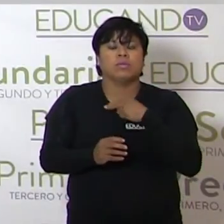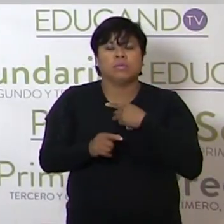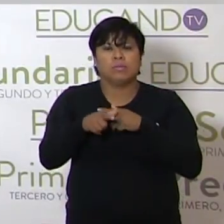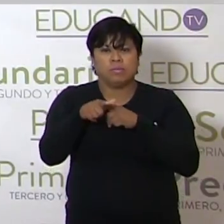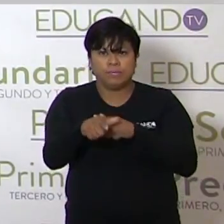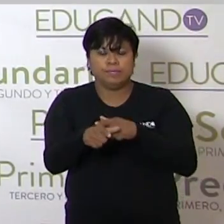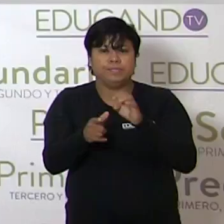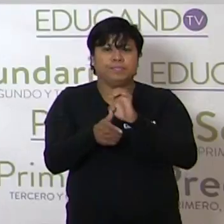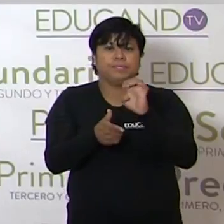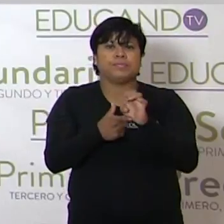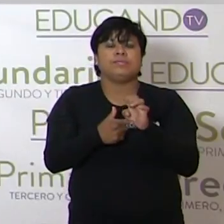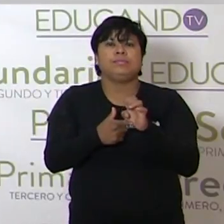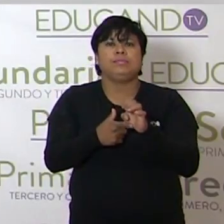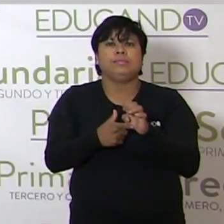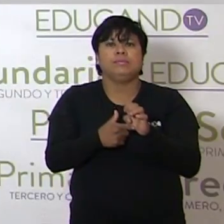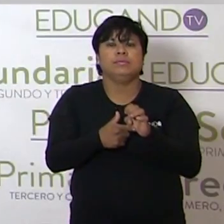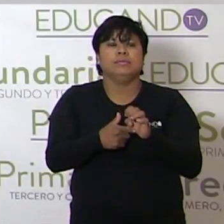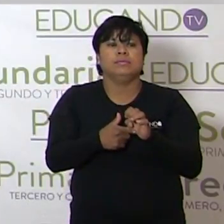entonces,